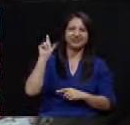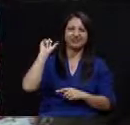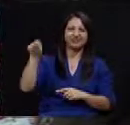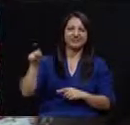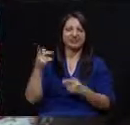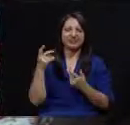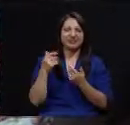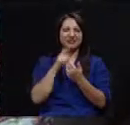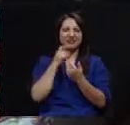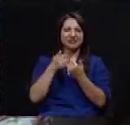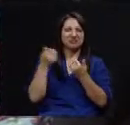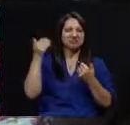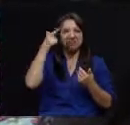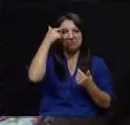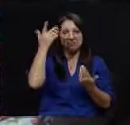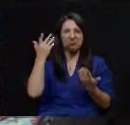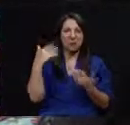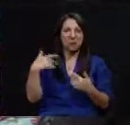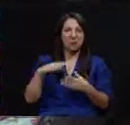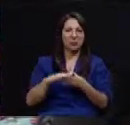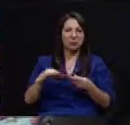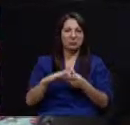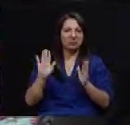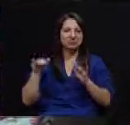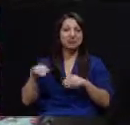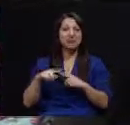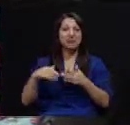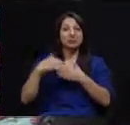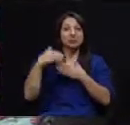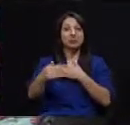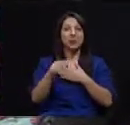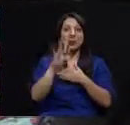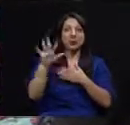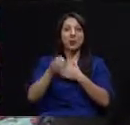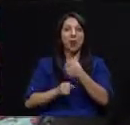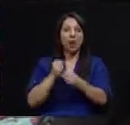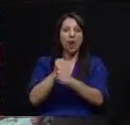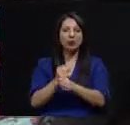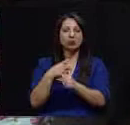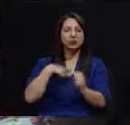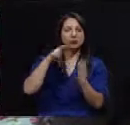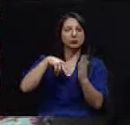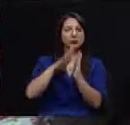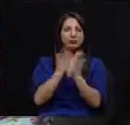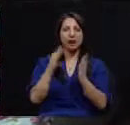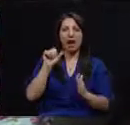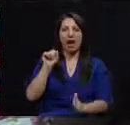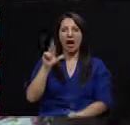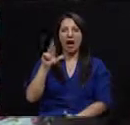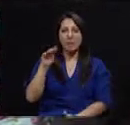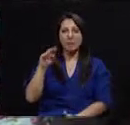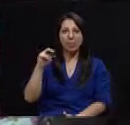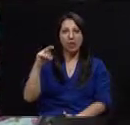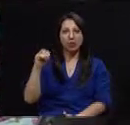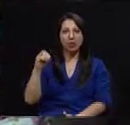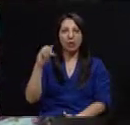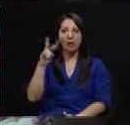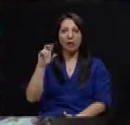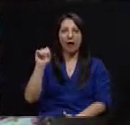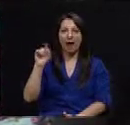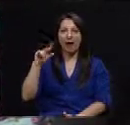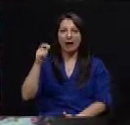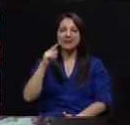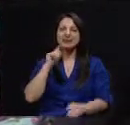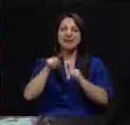muy lejano. Claro. ¿Verdad? 45 años después, me leo un libro de don Armando Vargas que se llama El